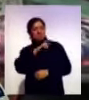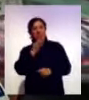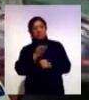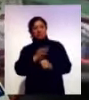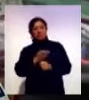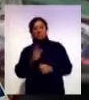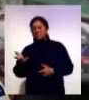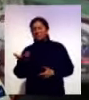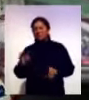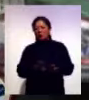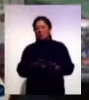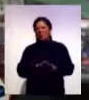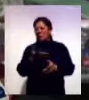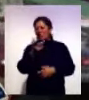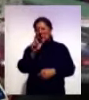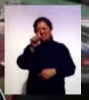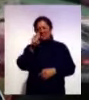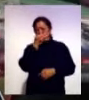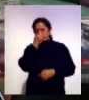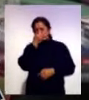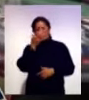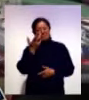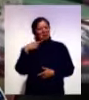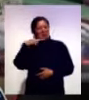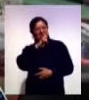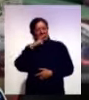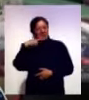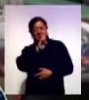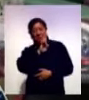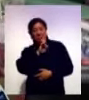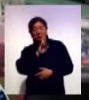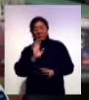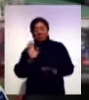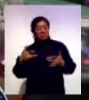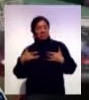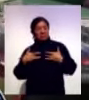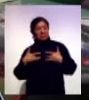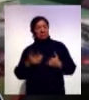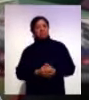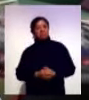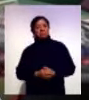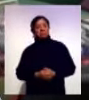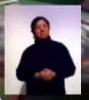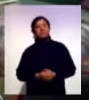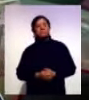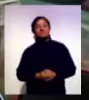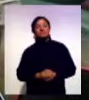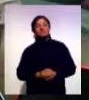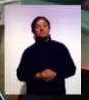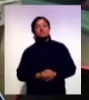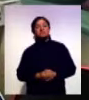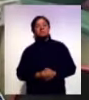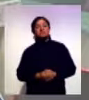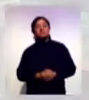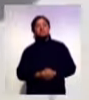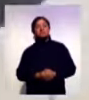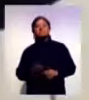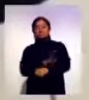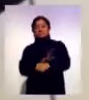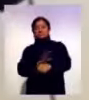nos tardó yo creo que unos 20 minutos, fue un proceso que realmente no se tardó mucho y que pues va a beneficiar a mucha